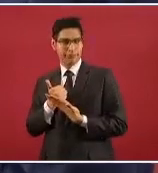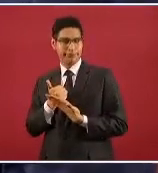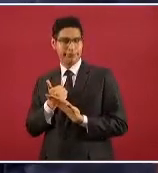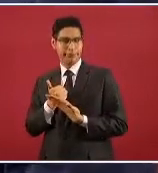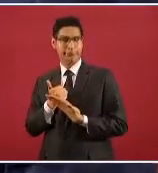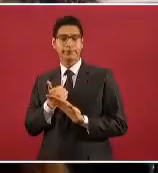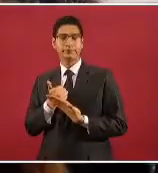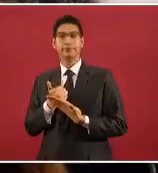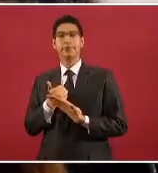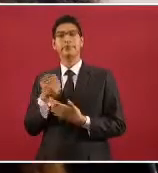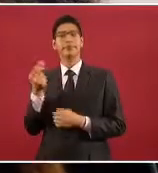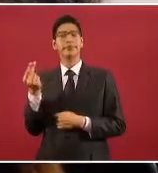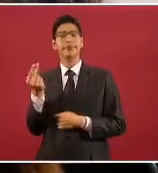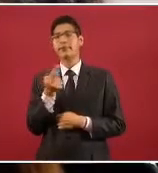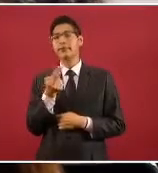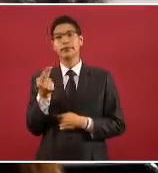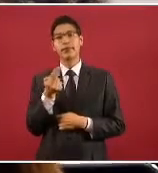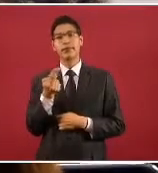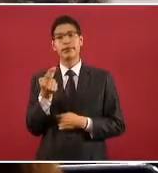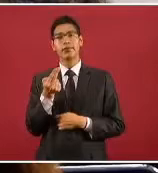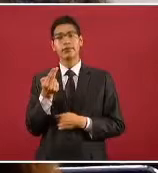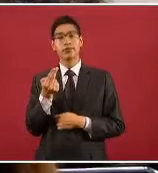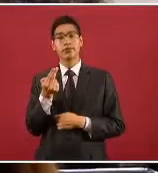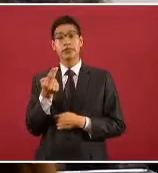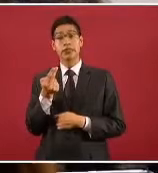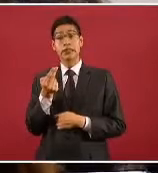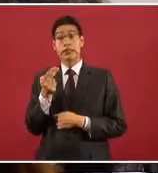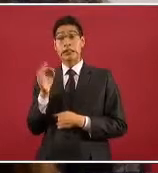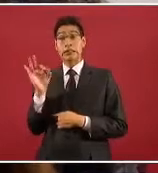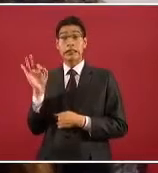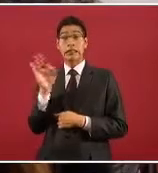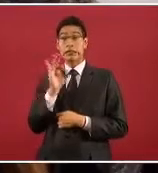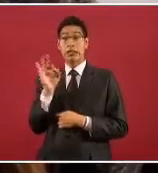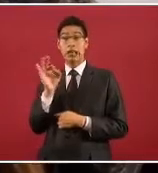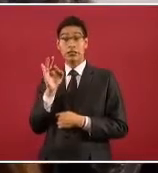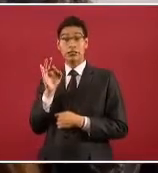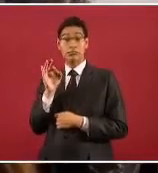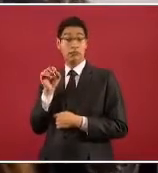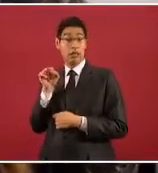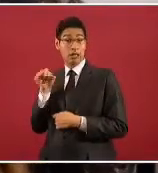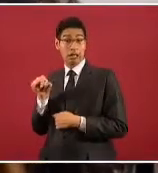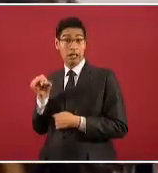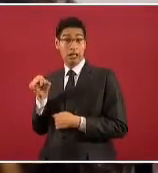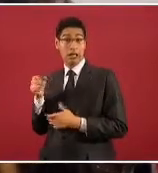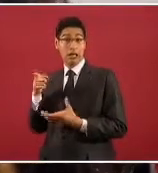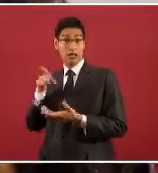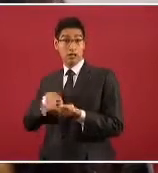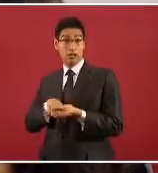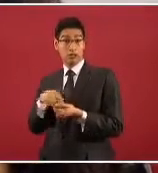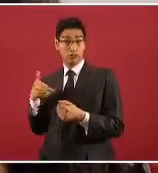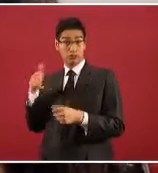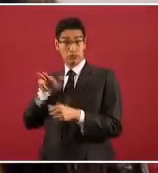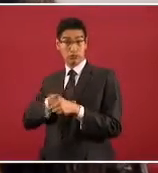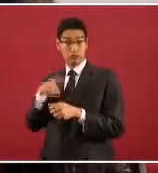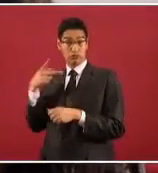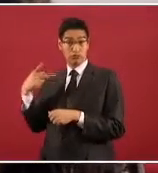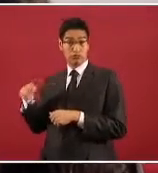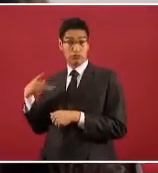que sus espacios, sus camas, sus ventiladores